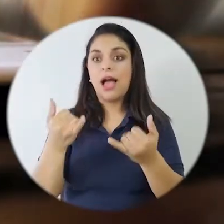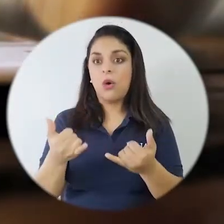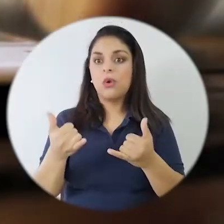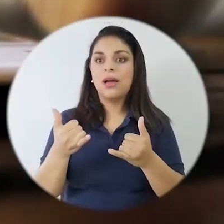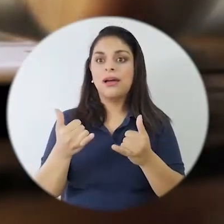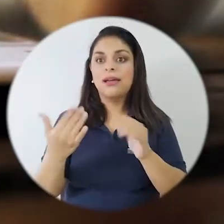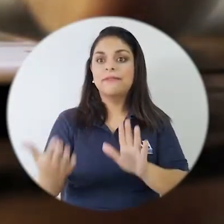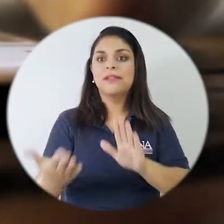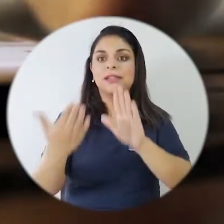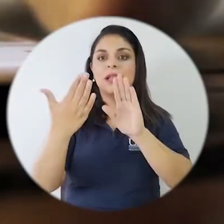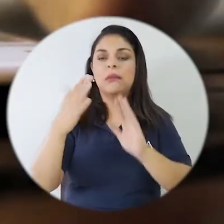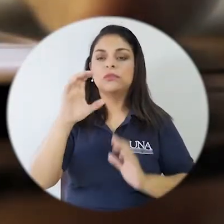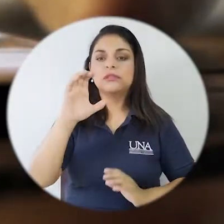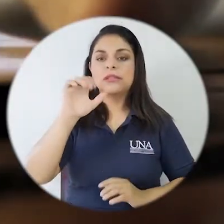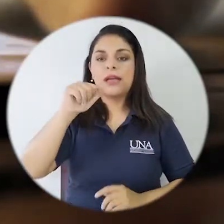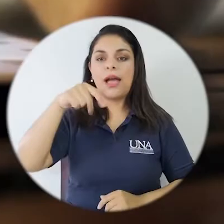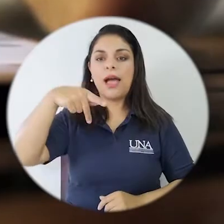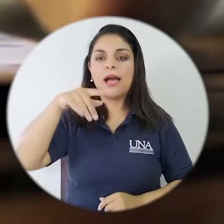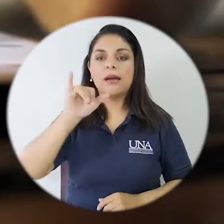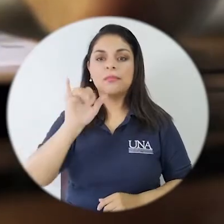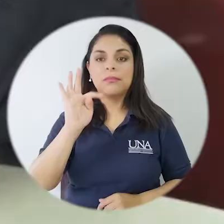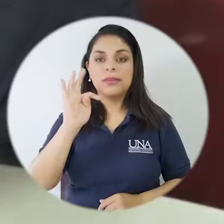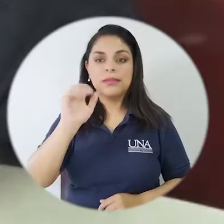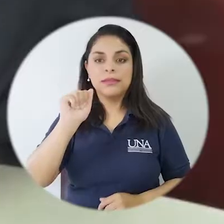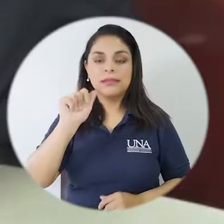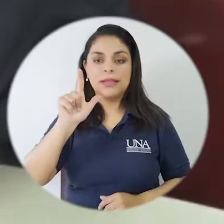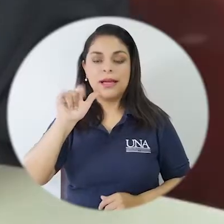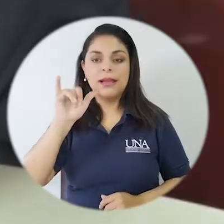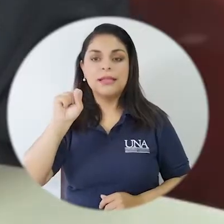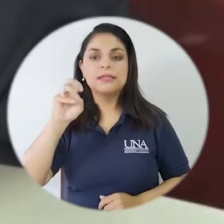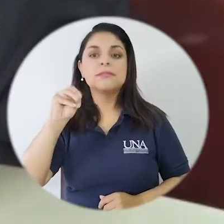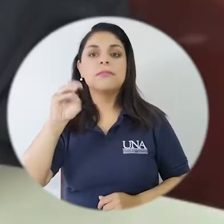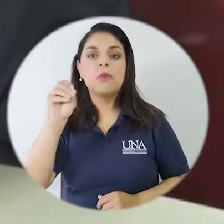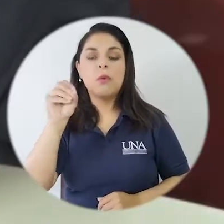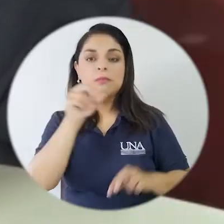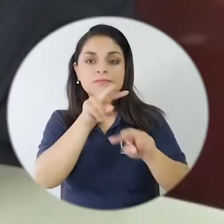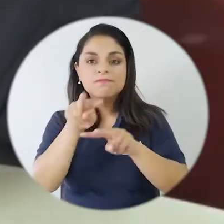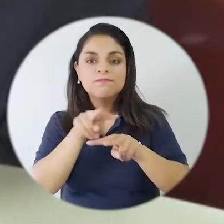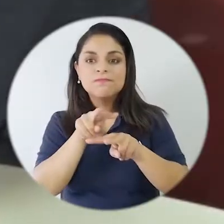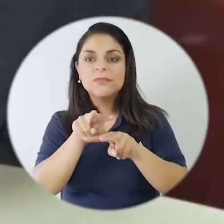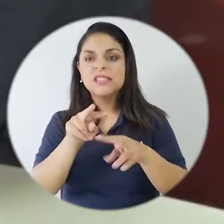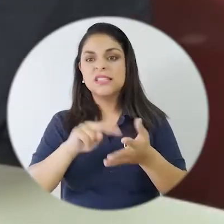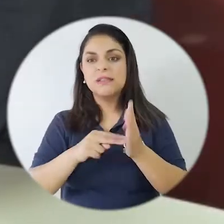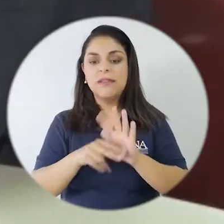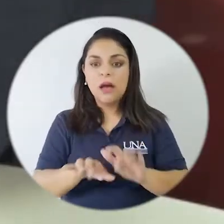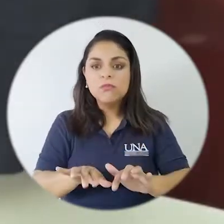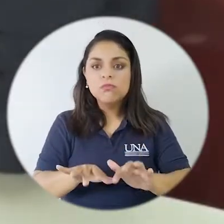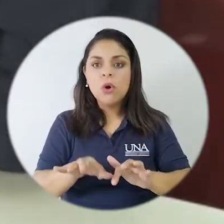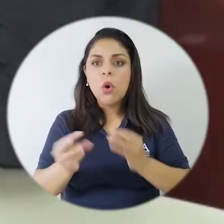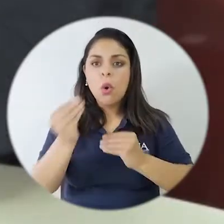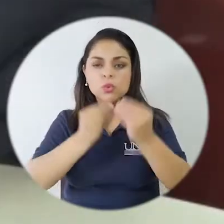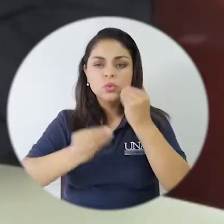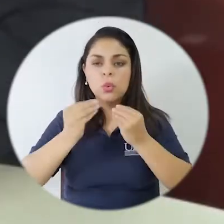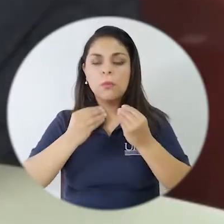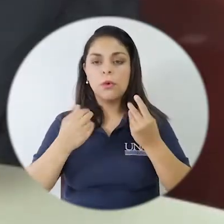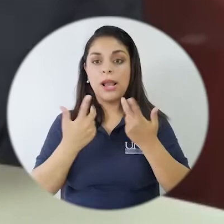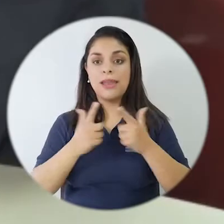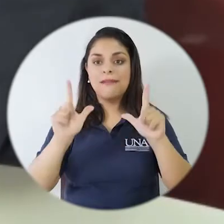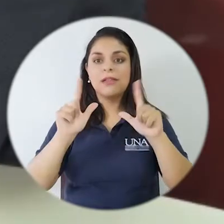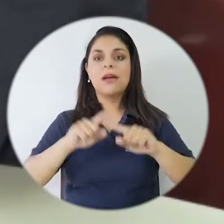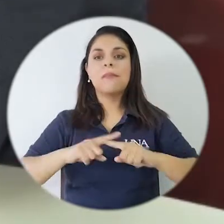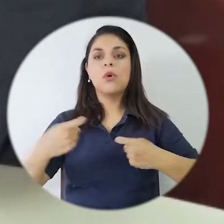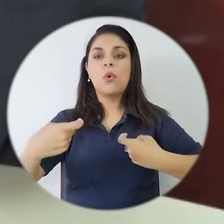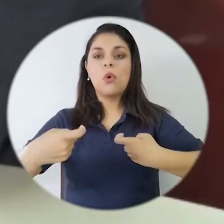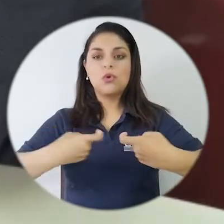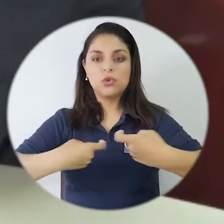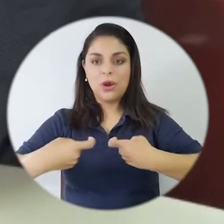nos enfrentamos al capitalismo de vigilancia, un capitalismo que eventualmente nos hace consumidores más libres, pero más controlados por aquellos